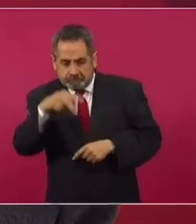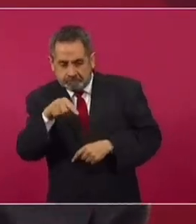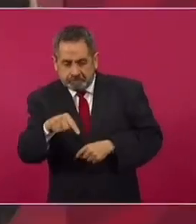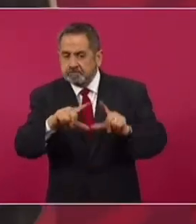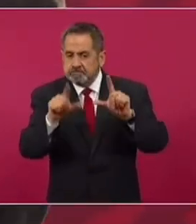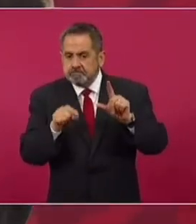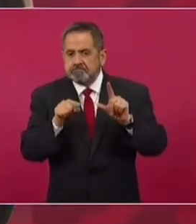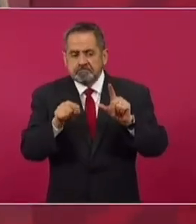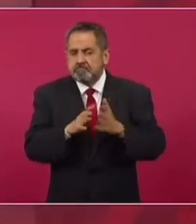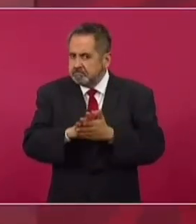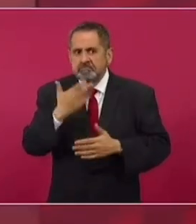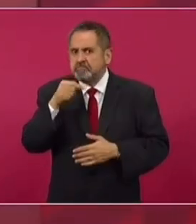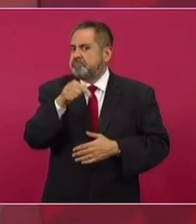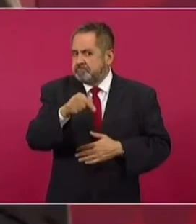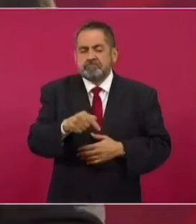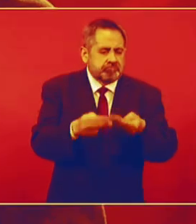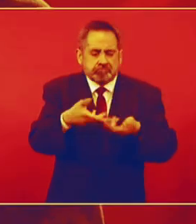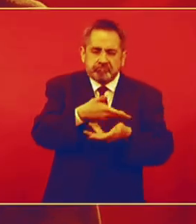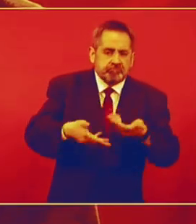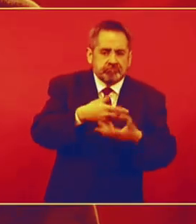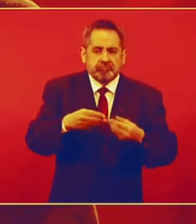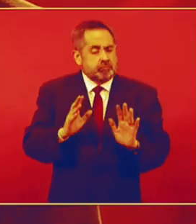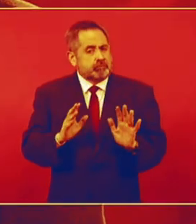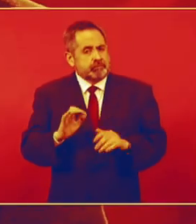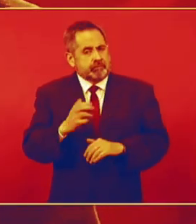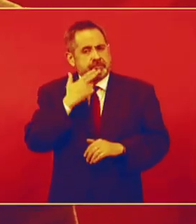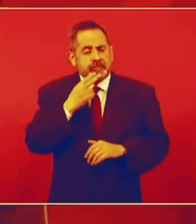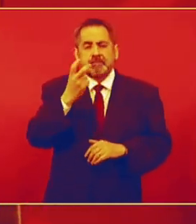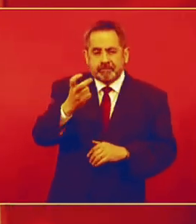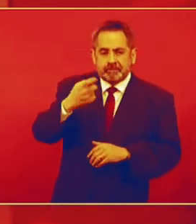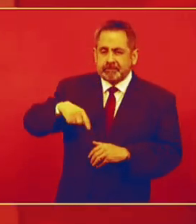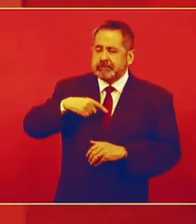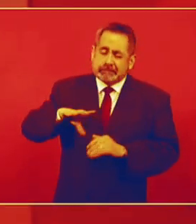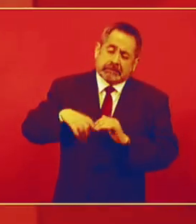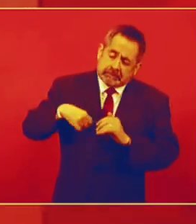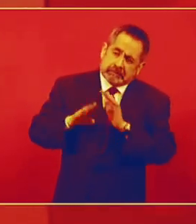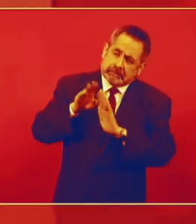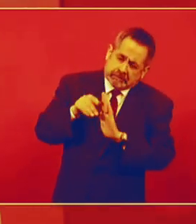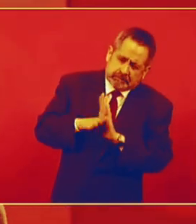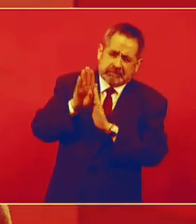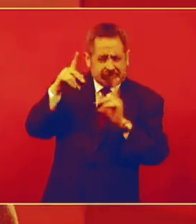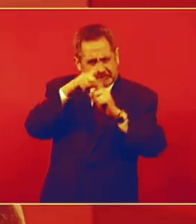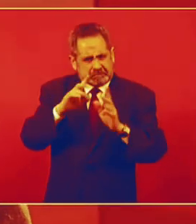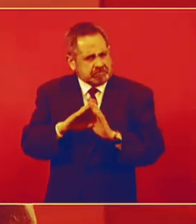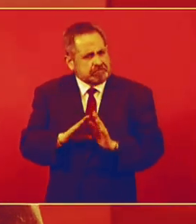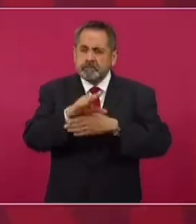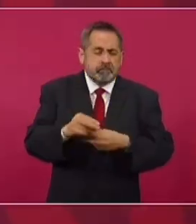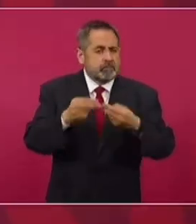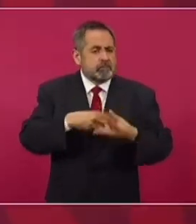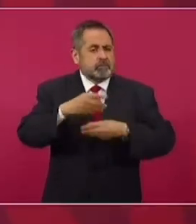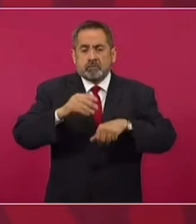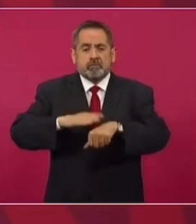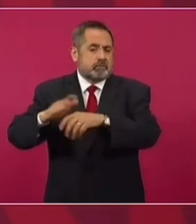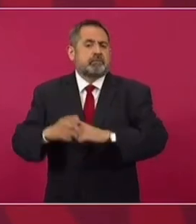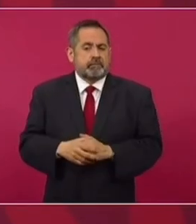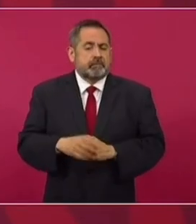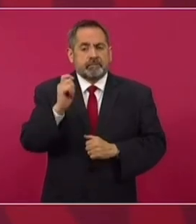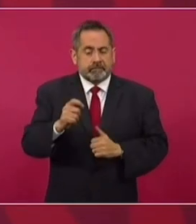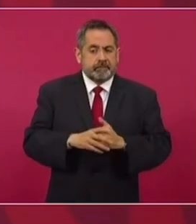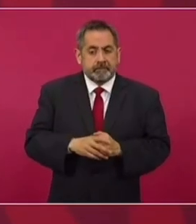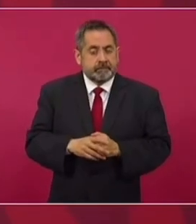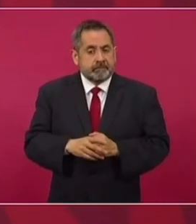un país atractivo para la inversión. Por eso no nos está costando mucho la recuperación en lo económico. Entonces,